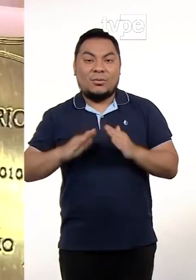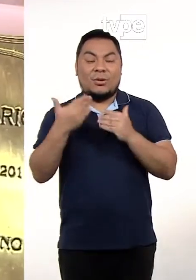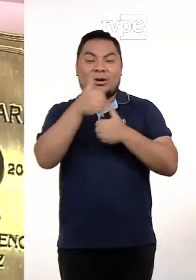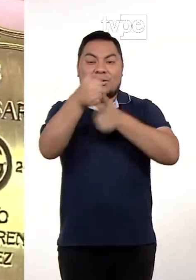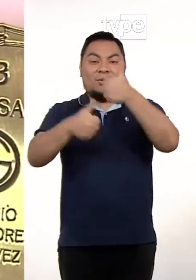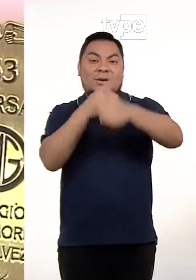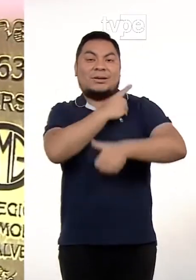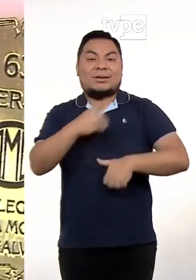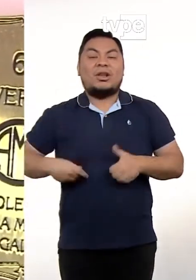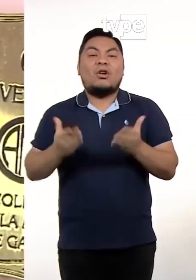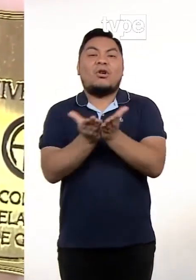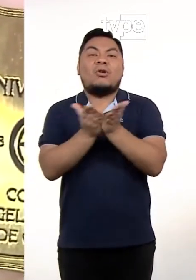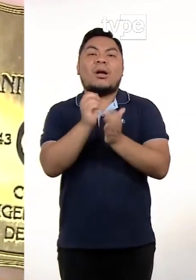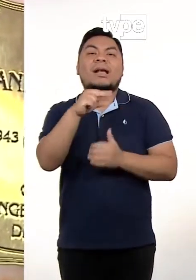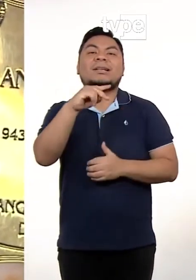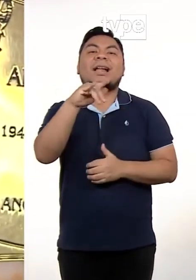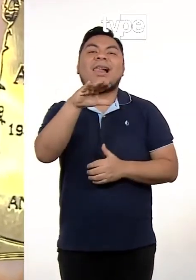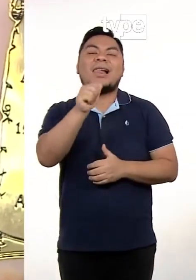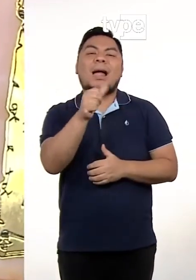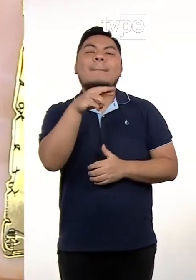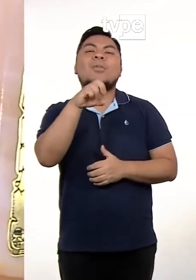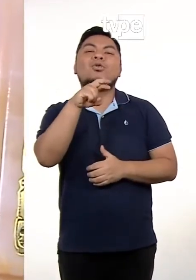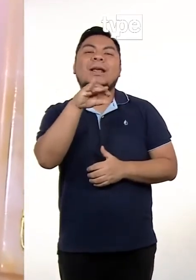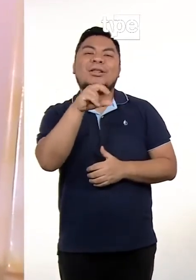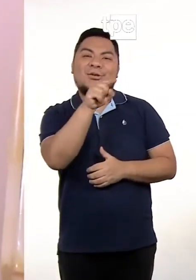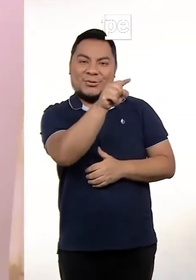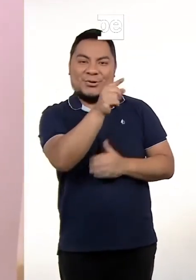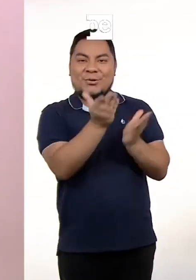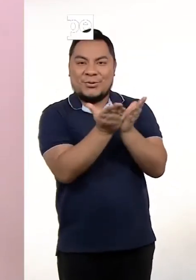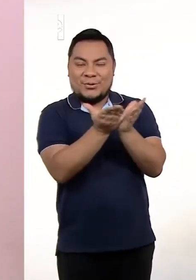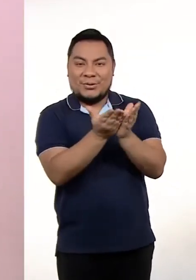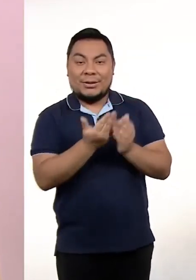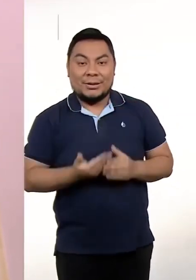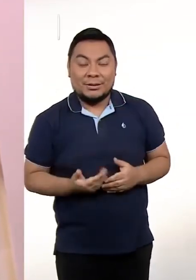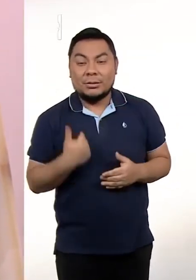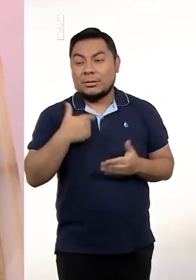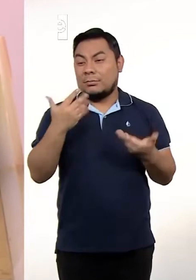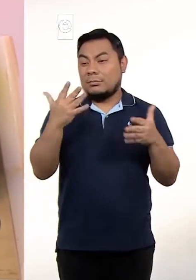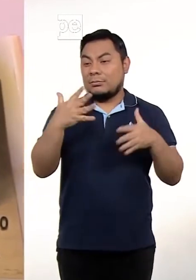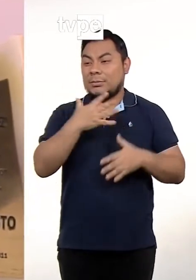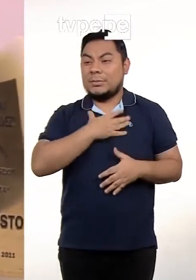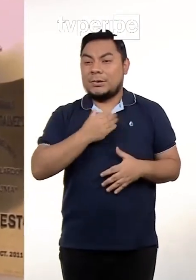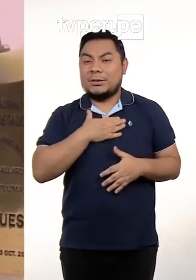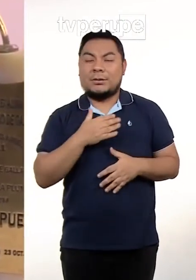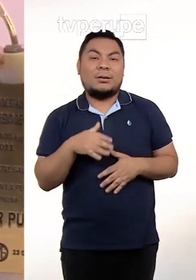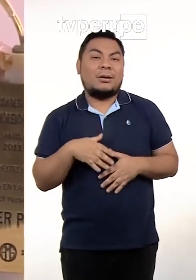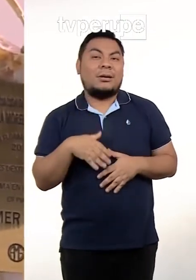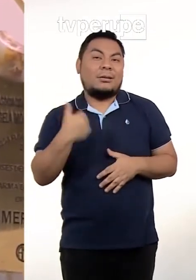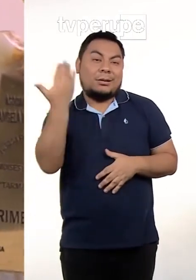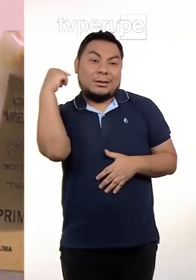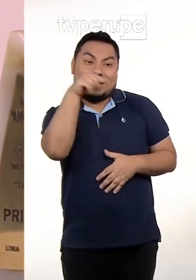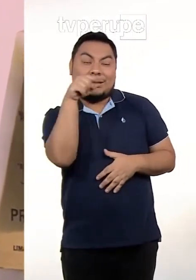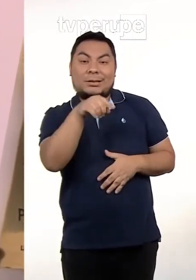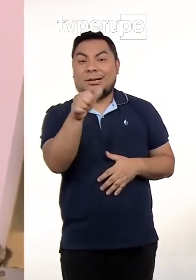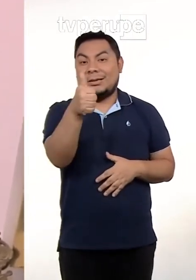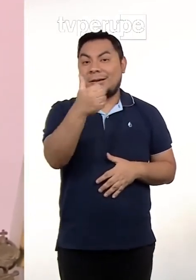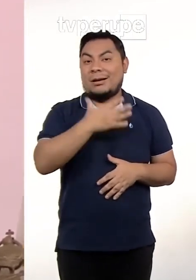subdirectora del Colegio Ángela Moreno de Gálvez de Tarma, cuando yo tenía más o menos 10